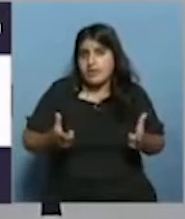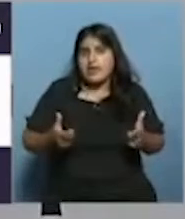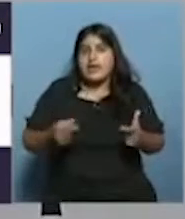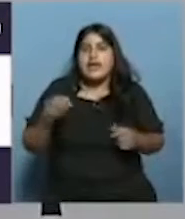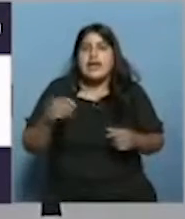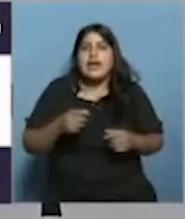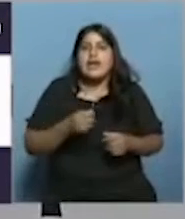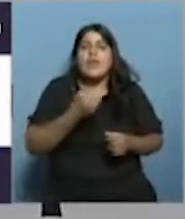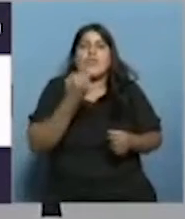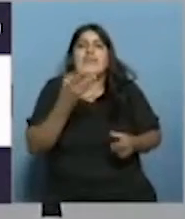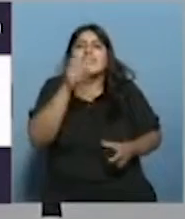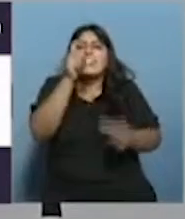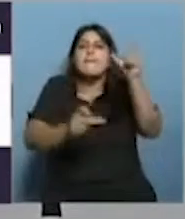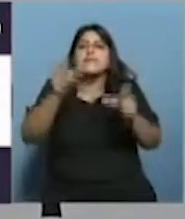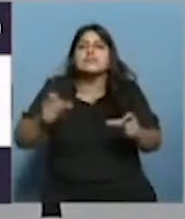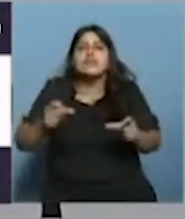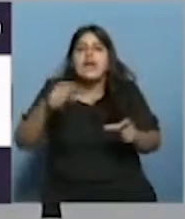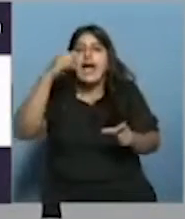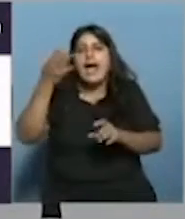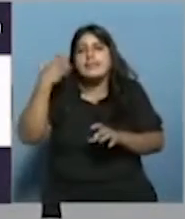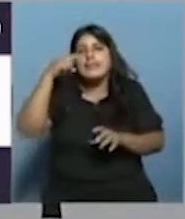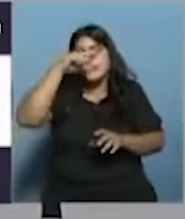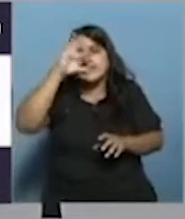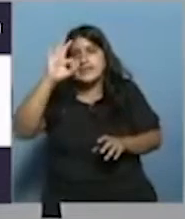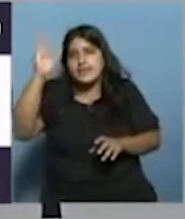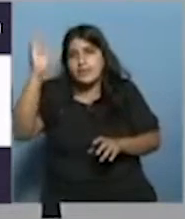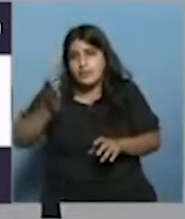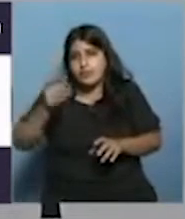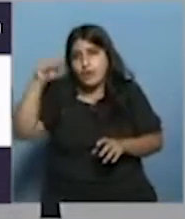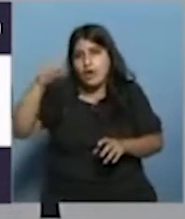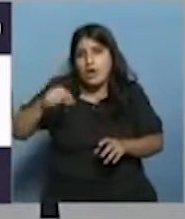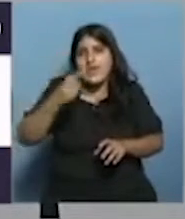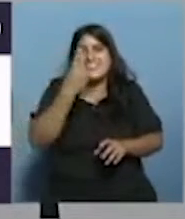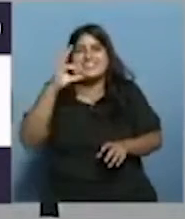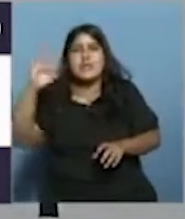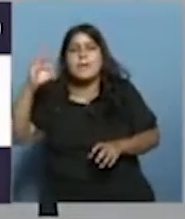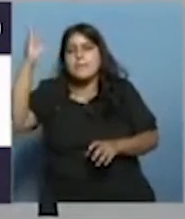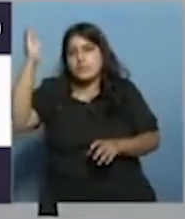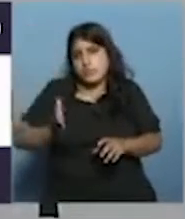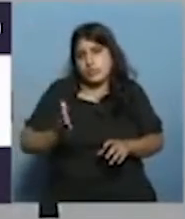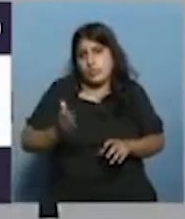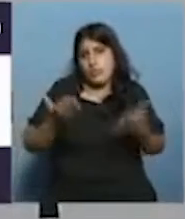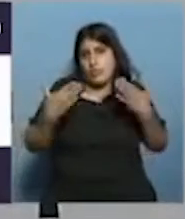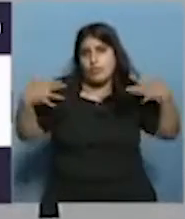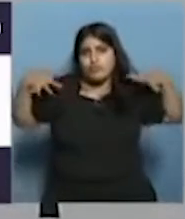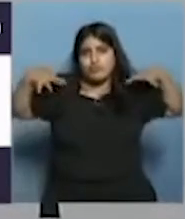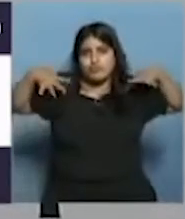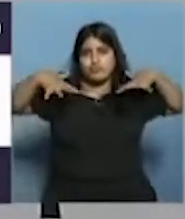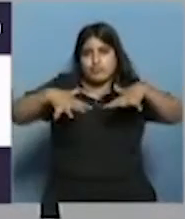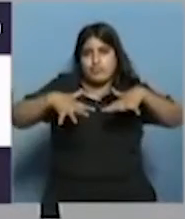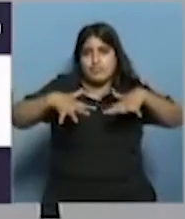sabemos que antes era del 70%, ahora el aforo es del 100% de la capacidad del local para el cual fue